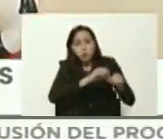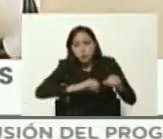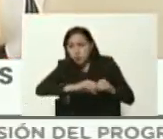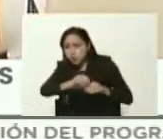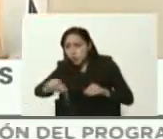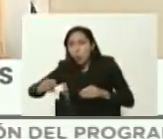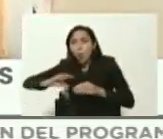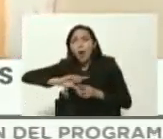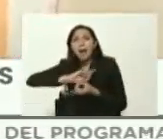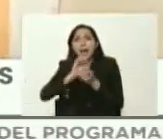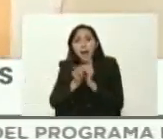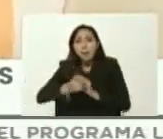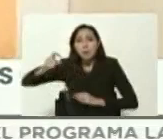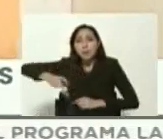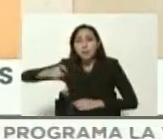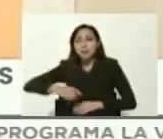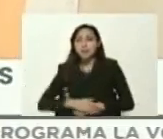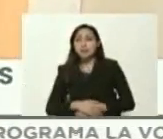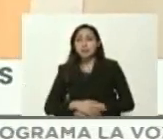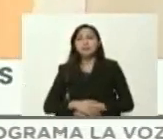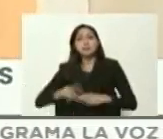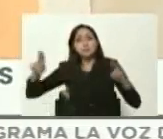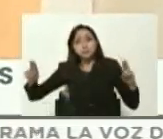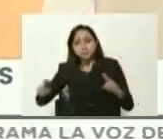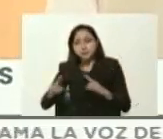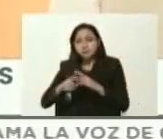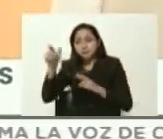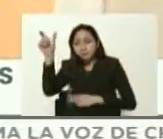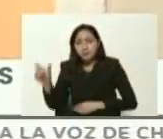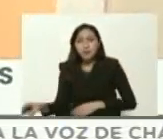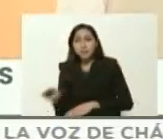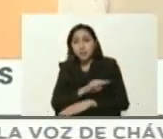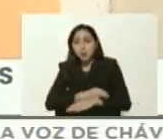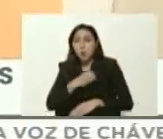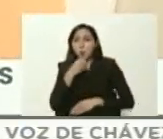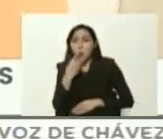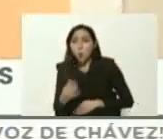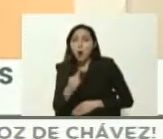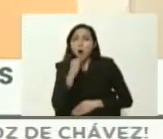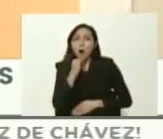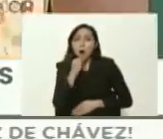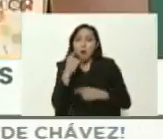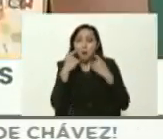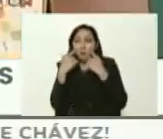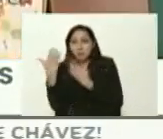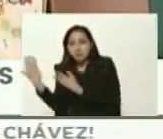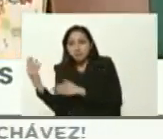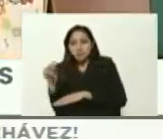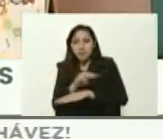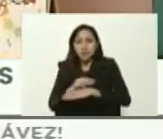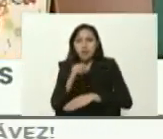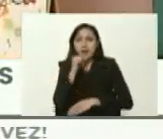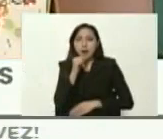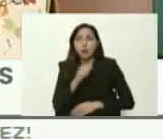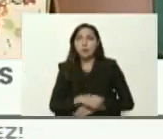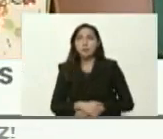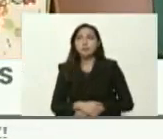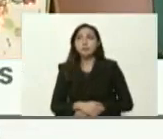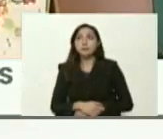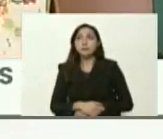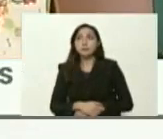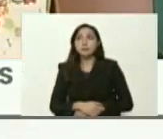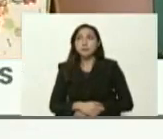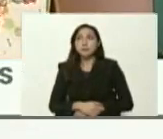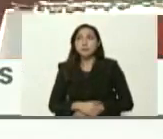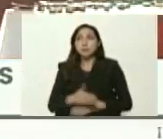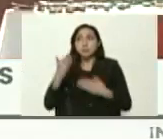que sustituir y ya se reunieron con la ministra y tiene buenas noticias. Por eso quisiera darle la palabra a nuestra ministra de Agua. Saludos,